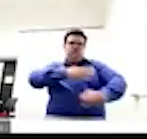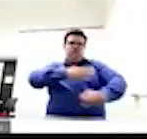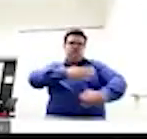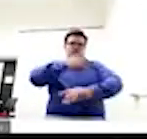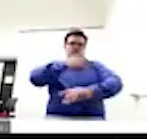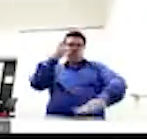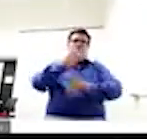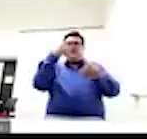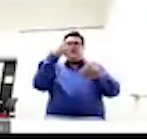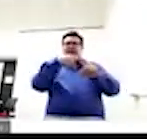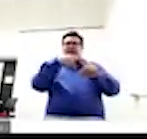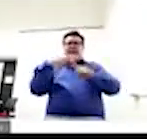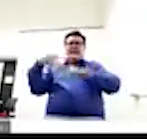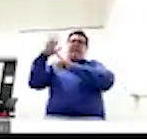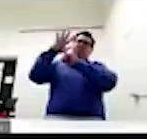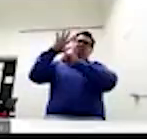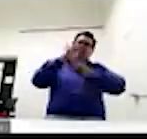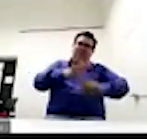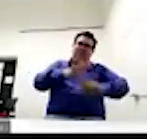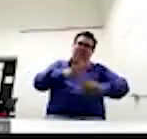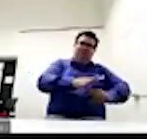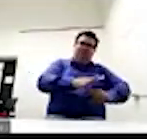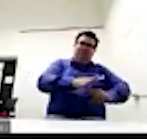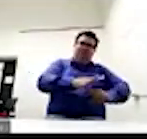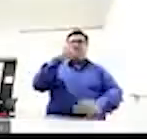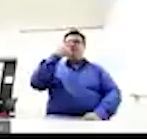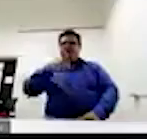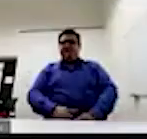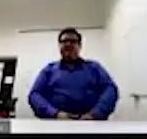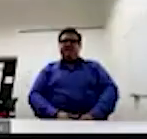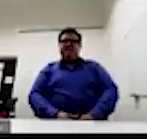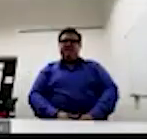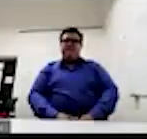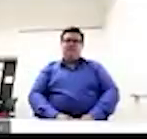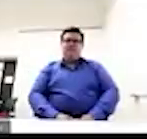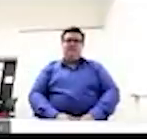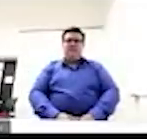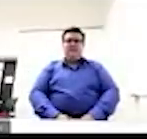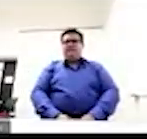la sociedad contemporánea.